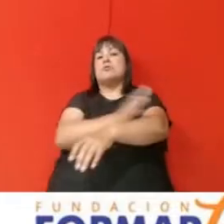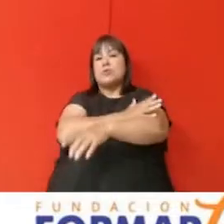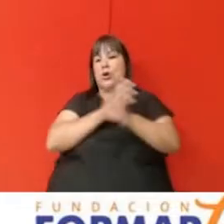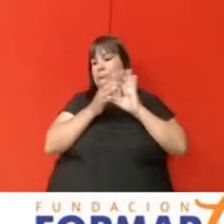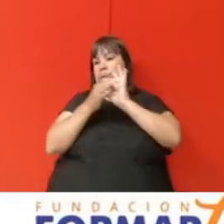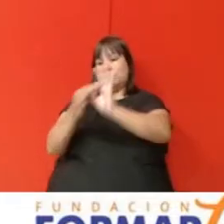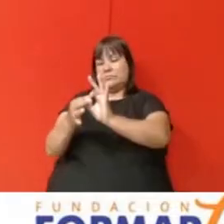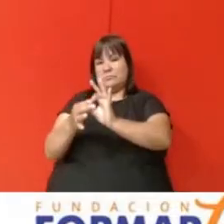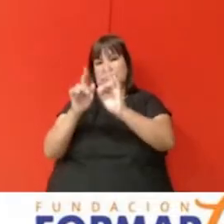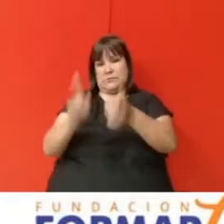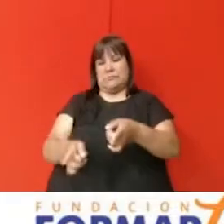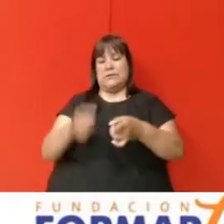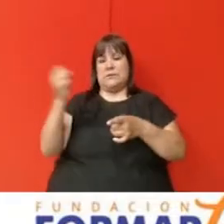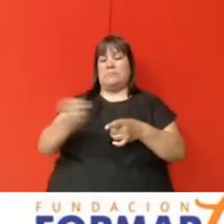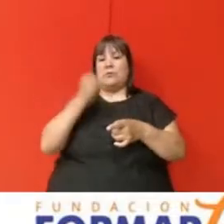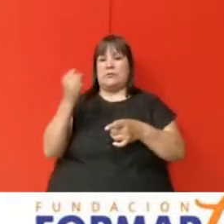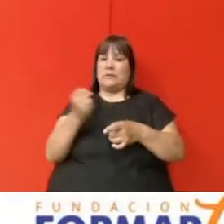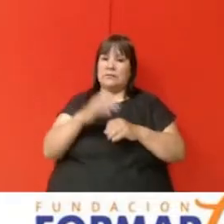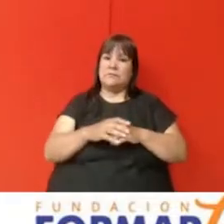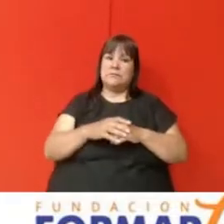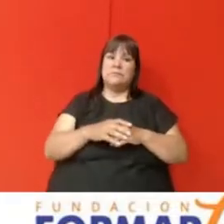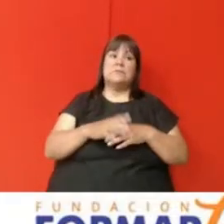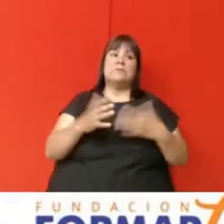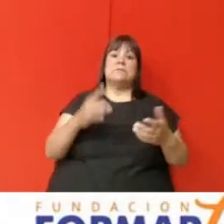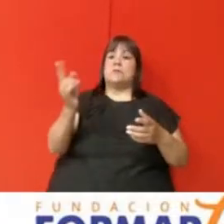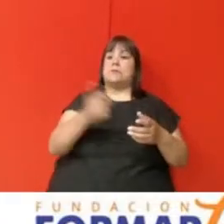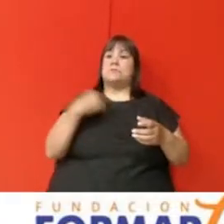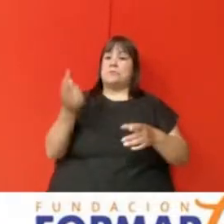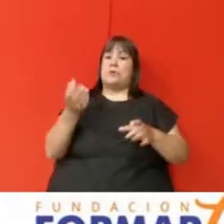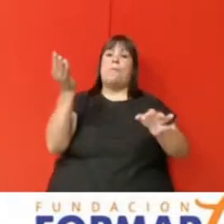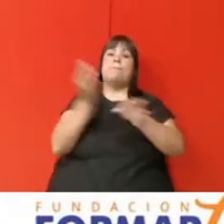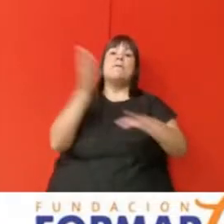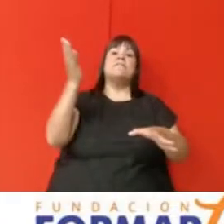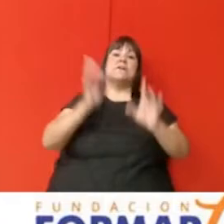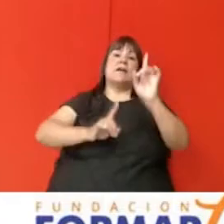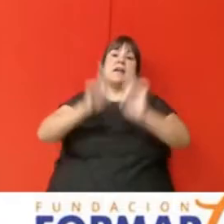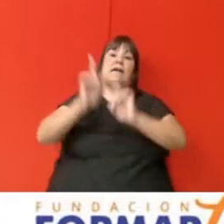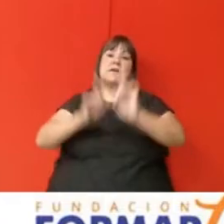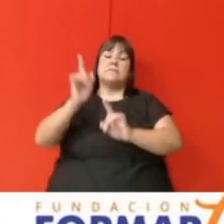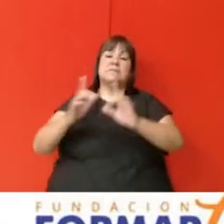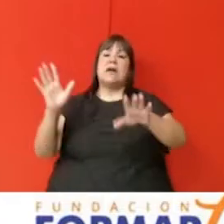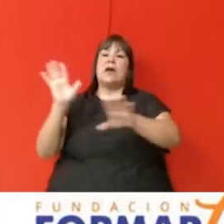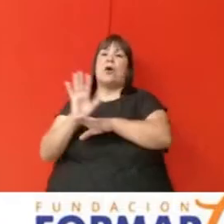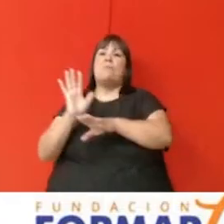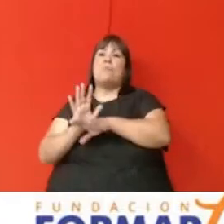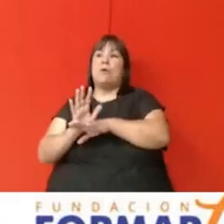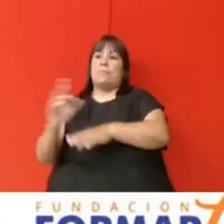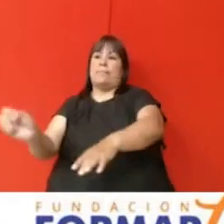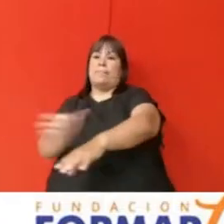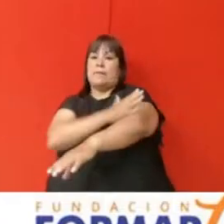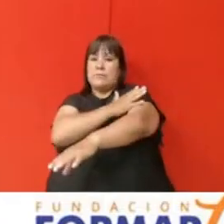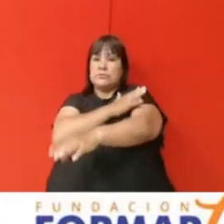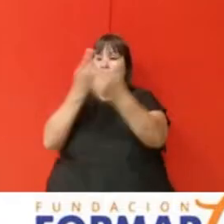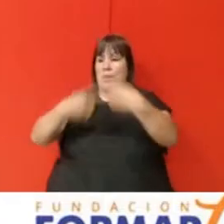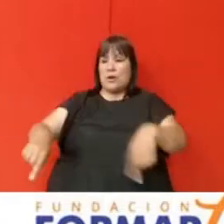ese mundo, a veces nosotros los profesionales no nos queremos meter. El mundo de lo espiritual o lo que